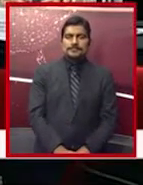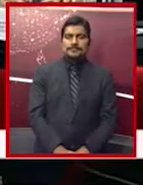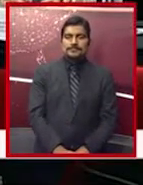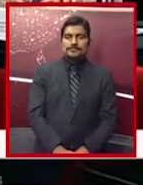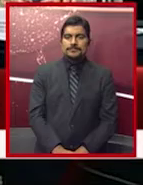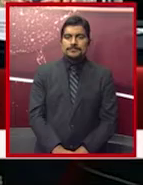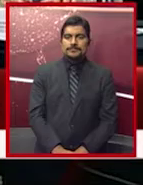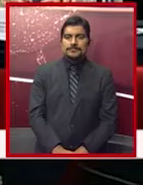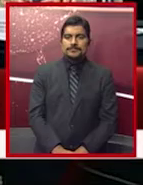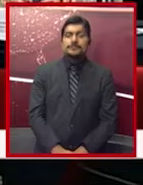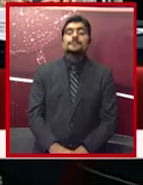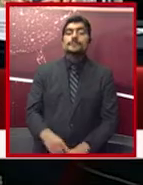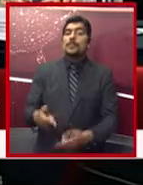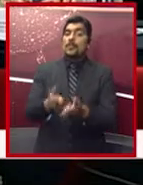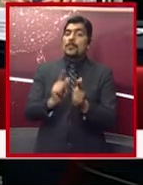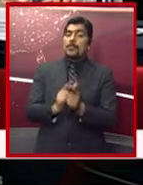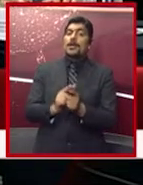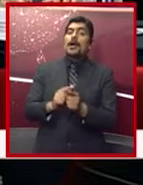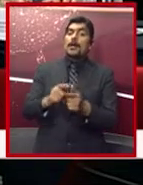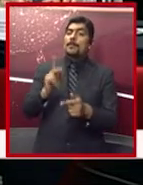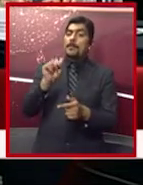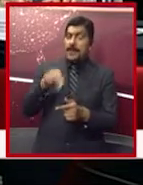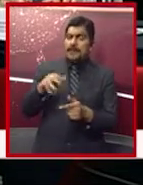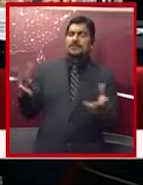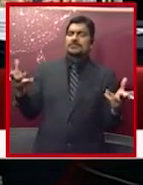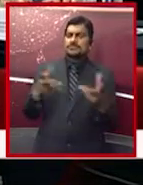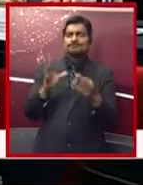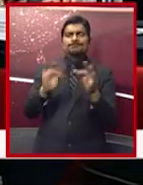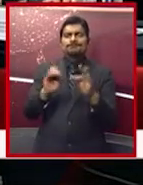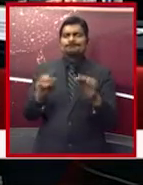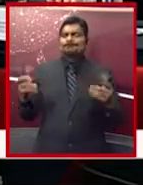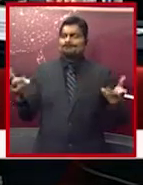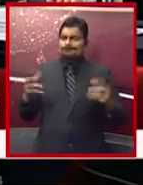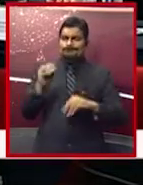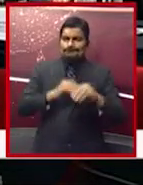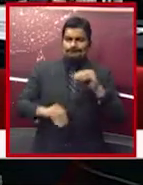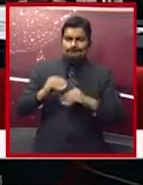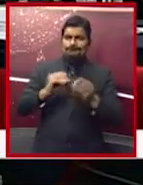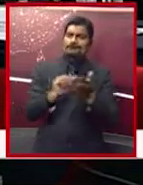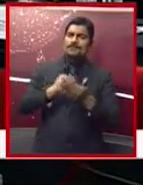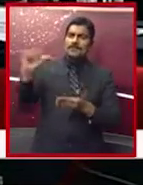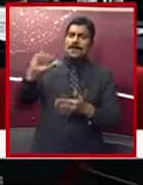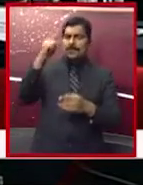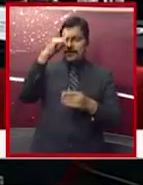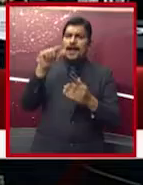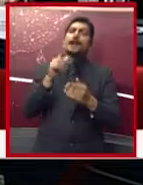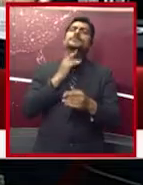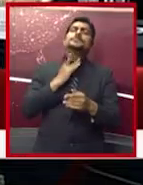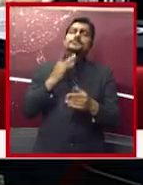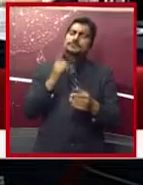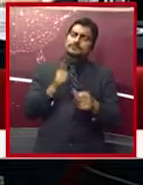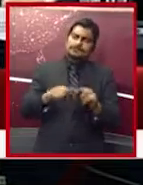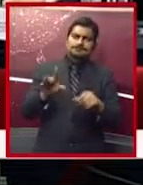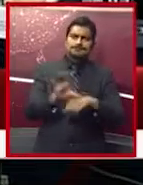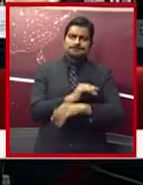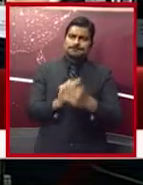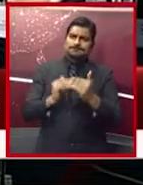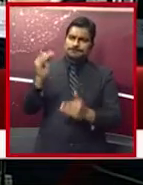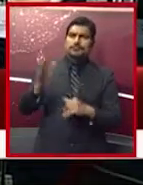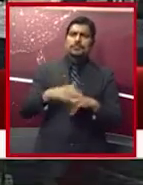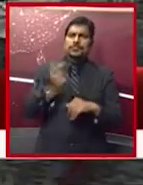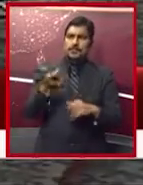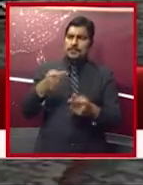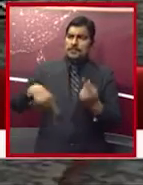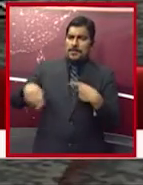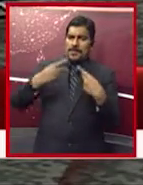El Partido Acción Nacional reiteró su rechazo a las medidas implementadas respecto al aumento de las tarifas a los combustibles porque dañan la economía